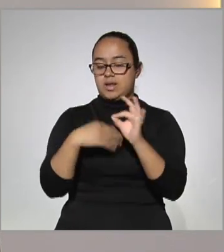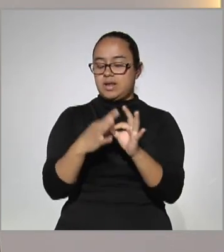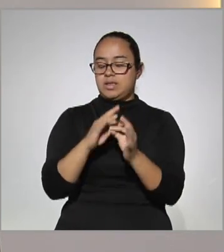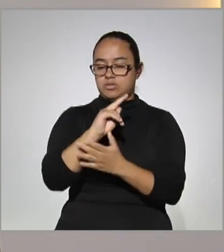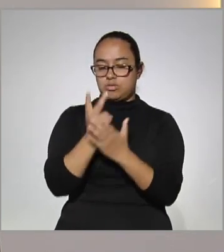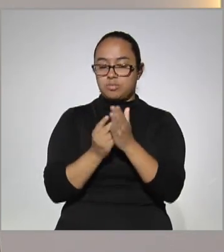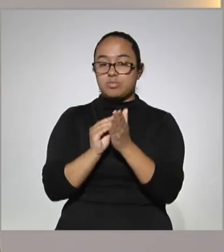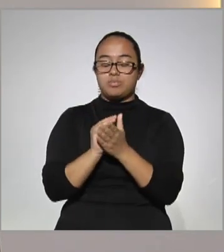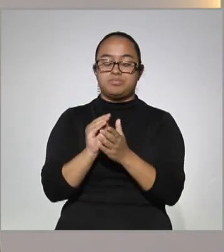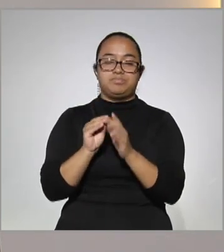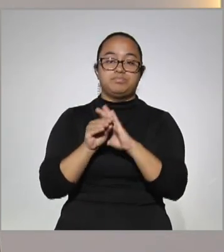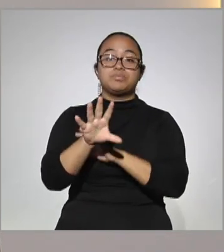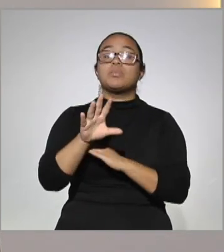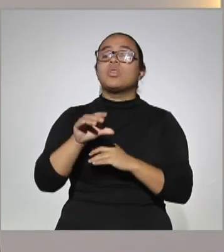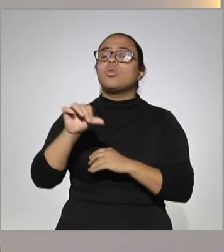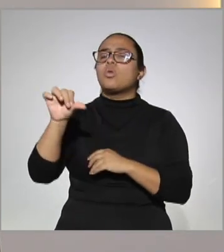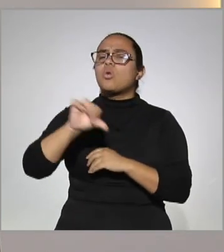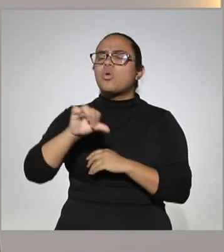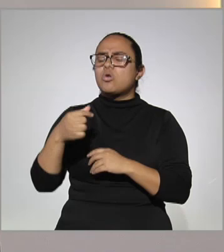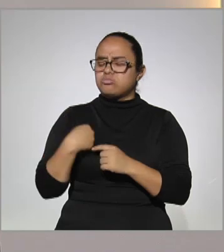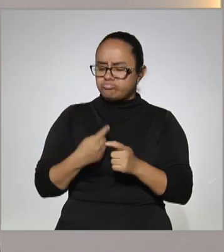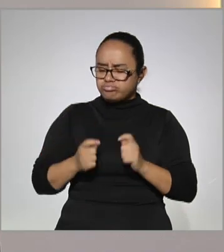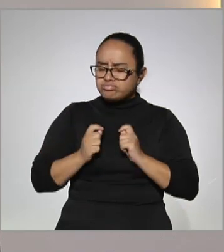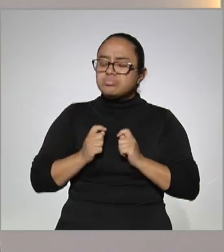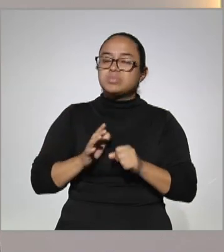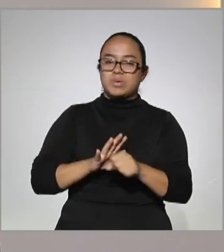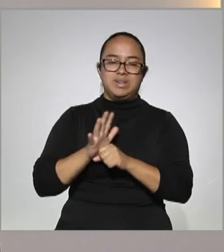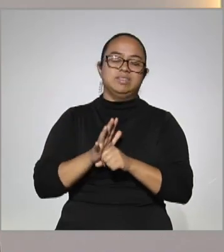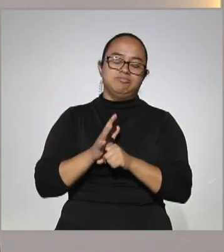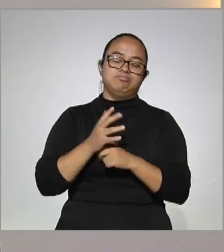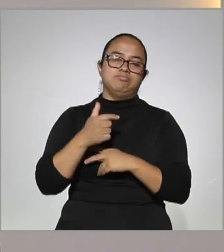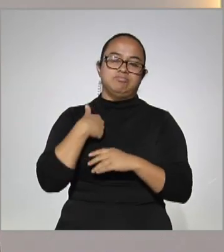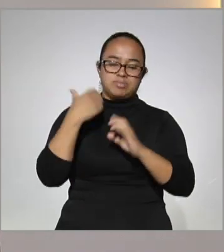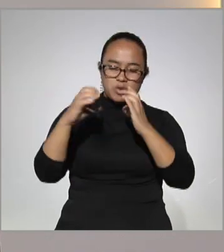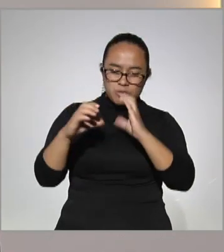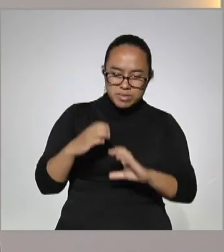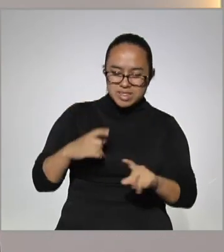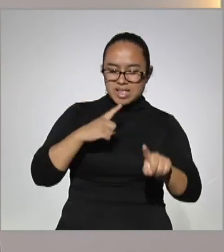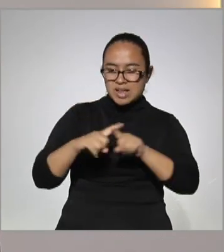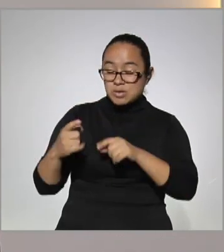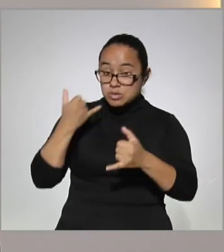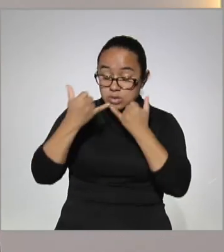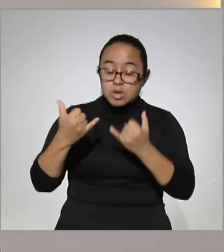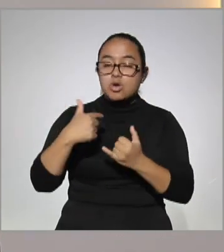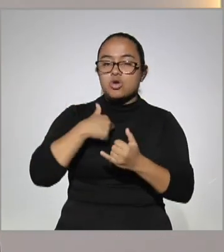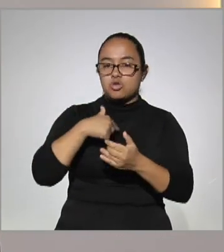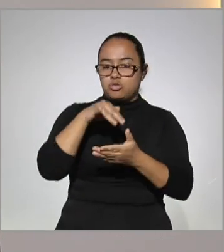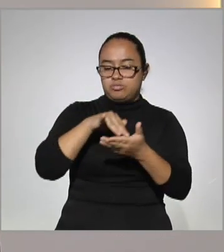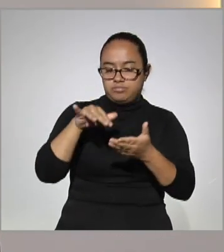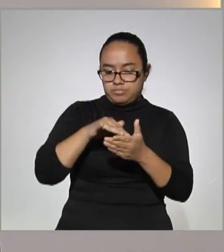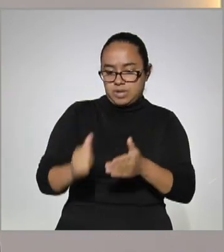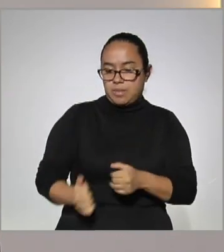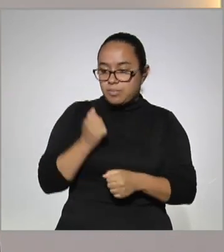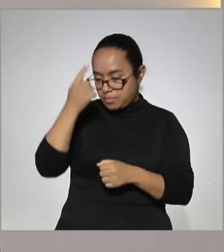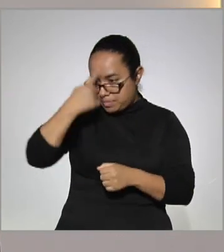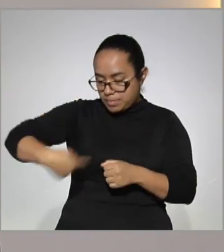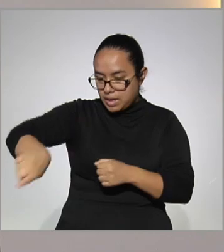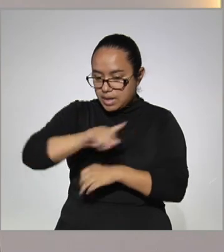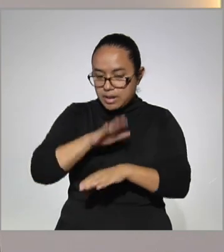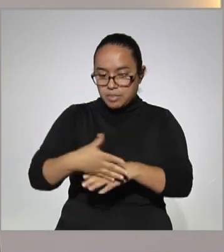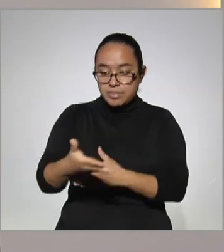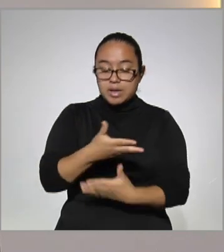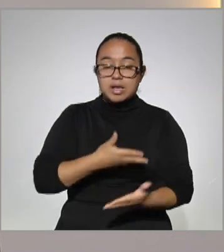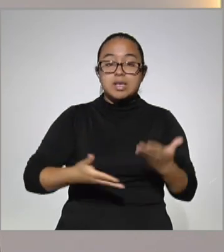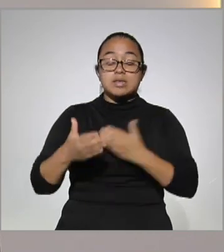saben, tengo el privilegio de ser la voz que trae la suya a este foro con los mejores especialistas de México. Aproveche Diálogos en Confianza,